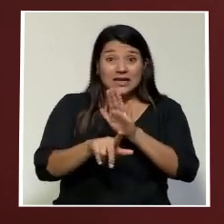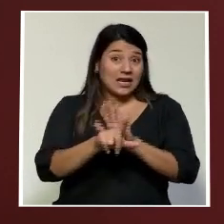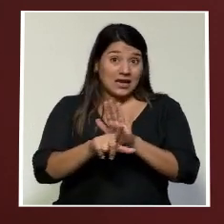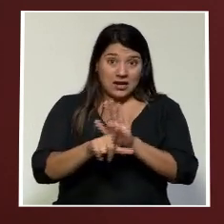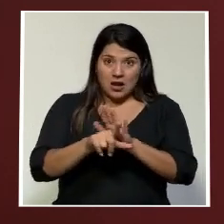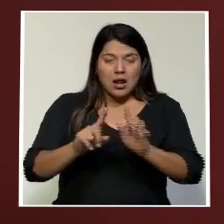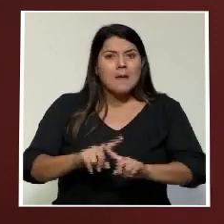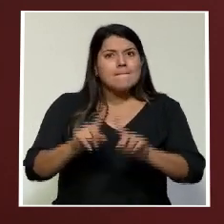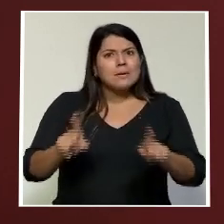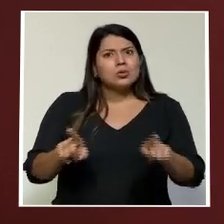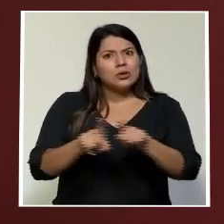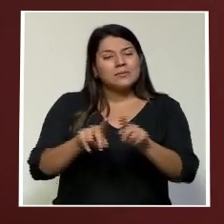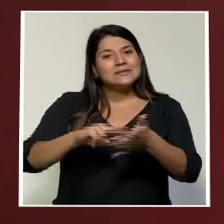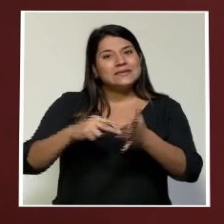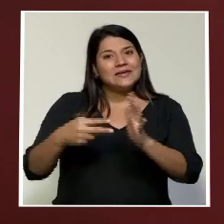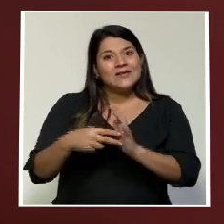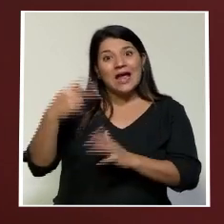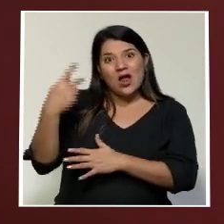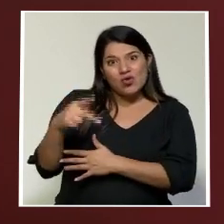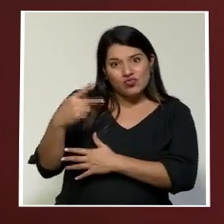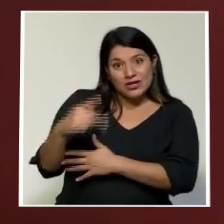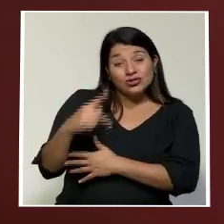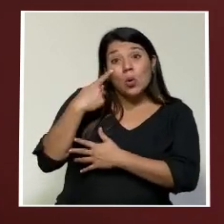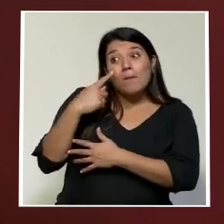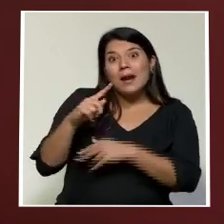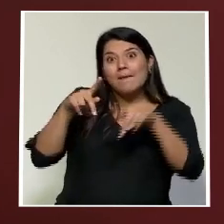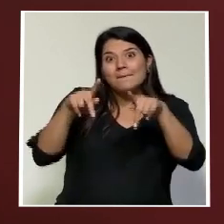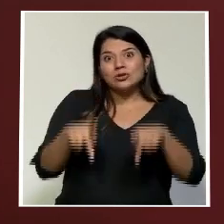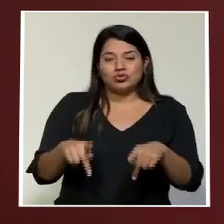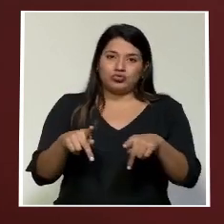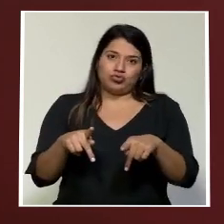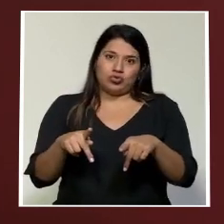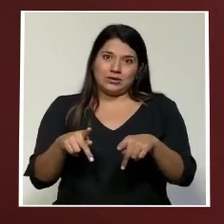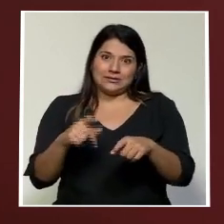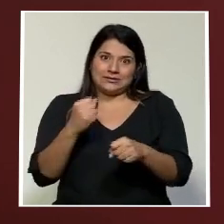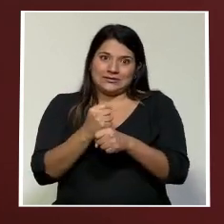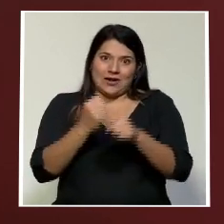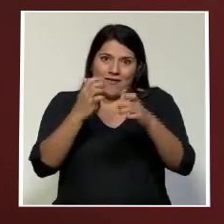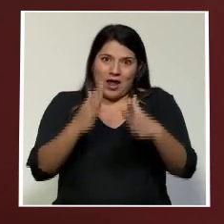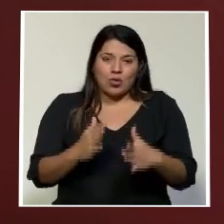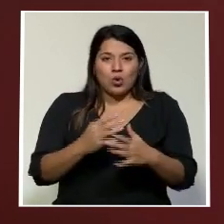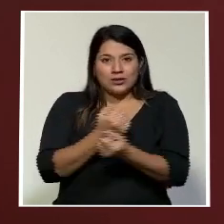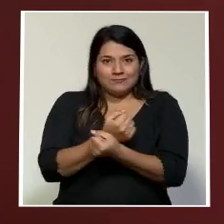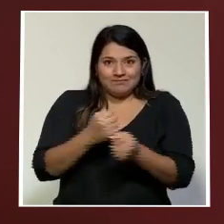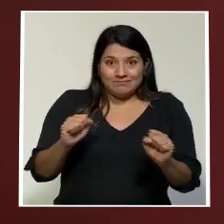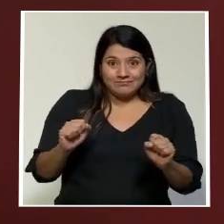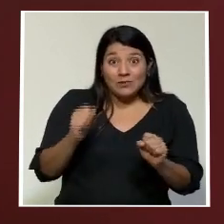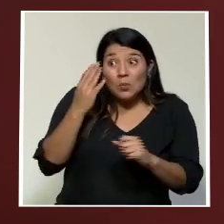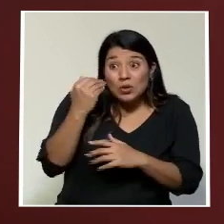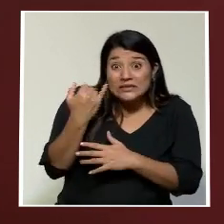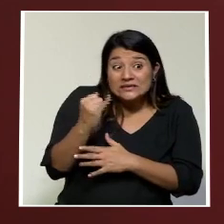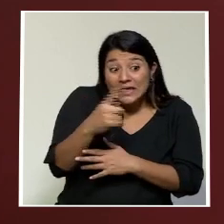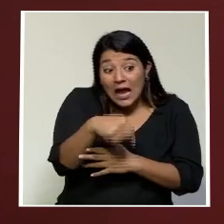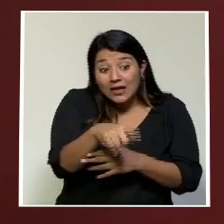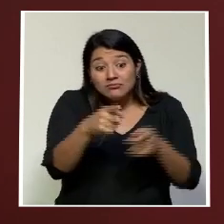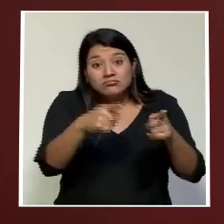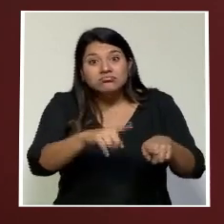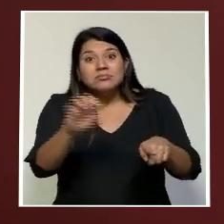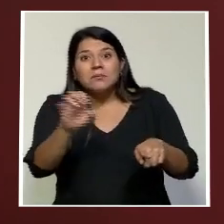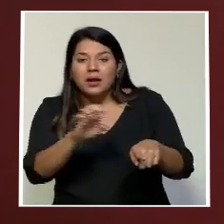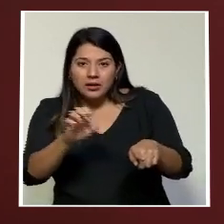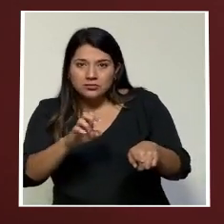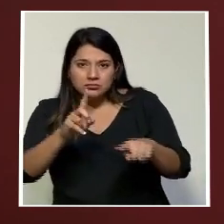riesgo para los cuerpos de rescate y de socorro que tienen que intervenir en caso de que se presente una emergencia.